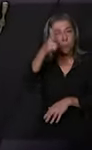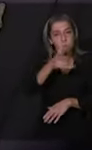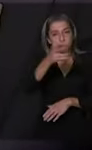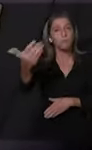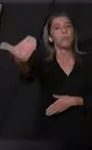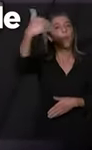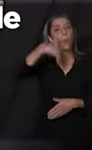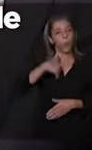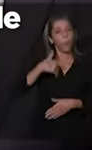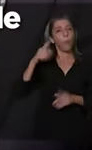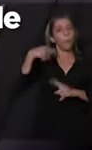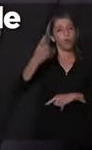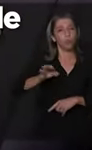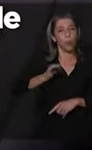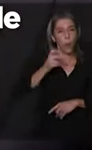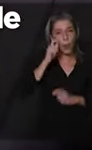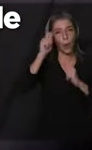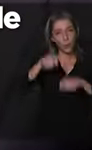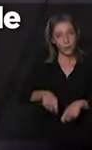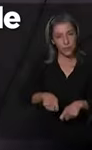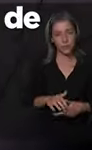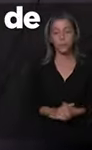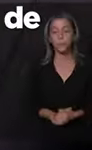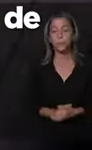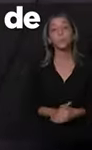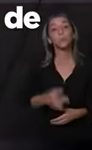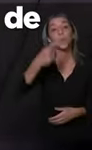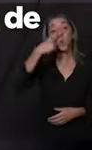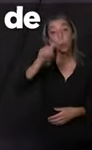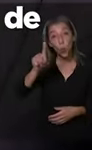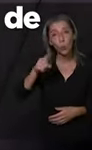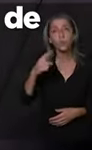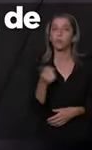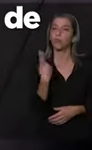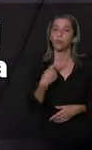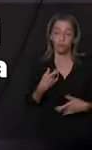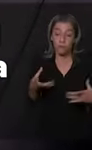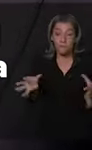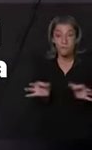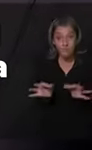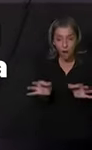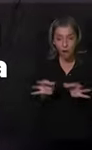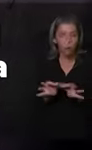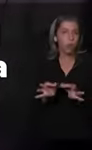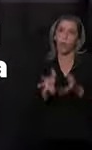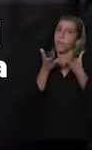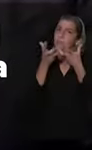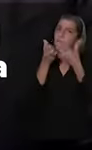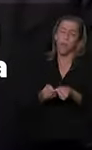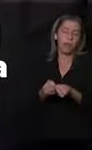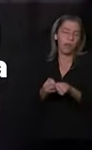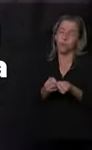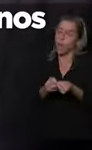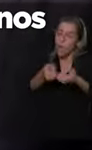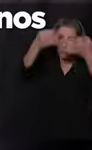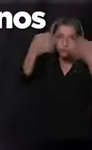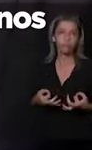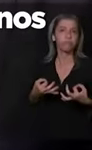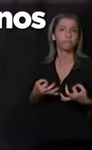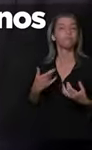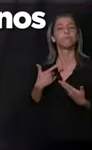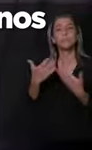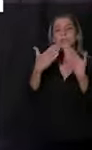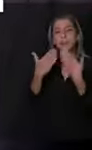último la irrenunciable defensa de la soberanía de malvinas le Quiero agradecer al general bals por